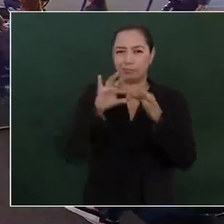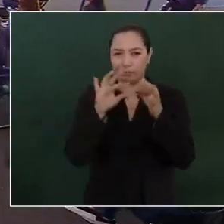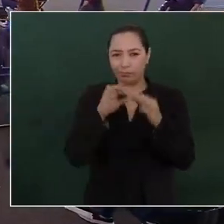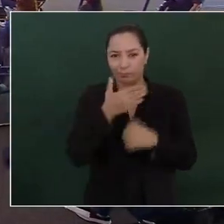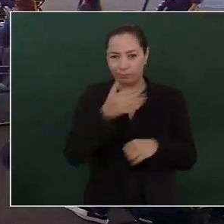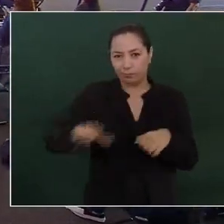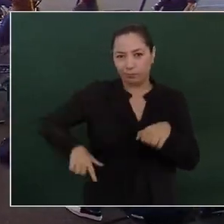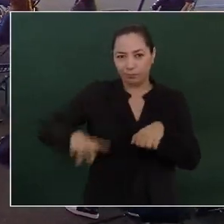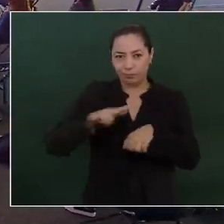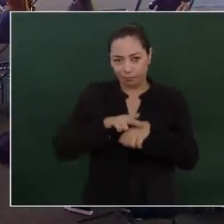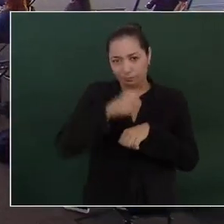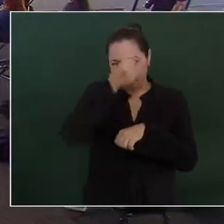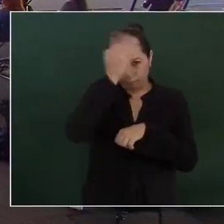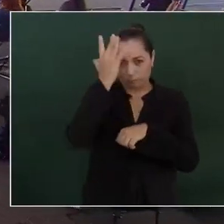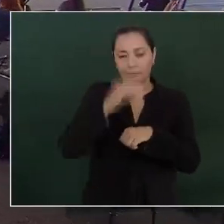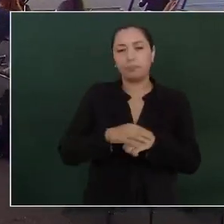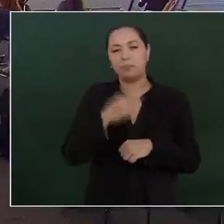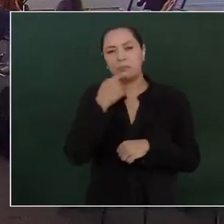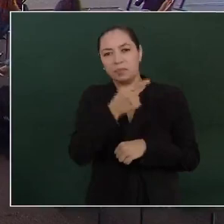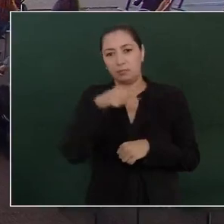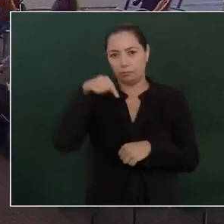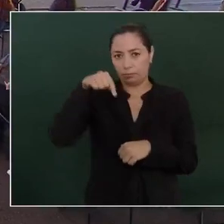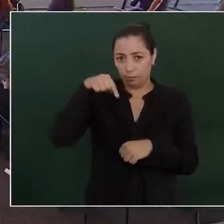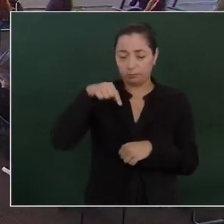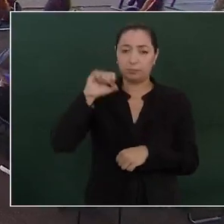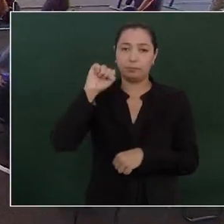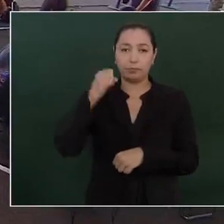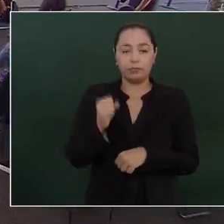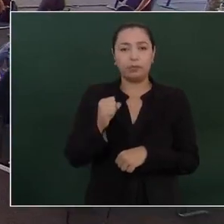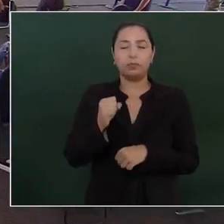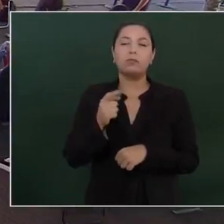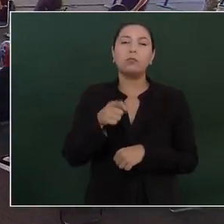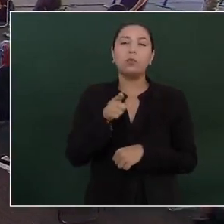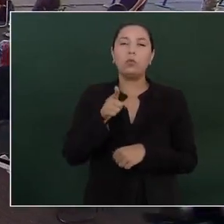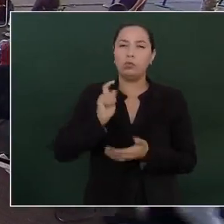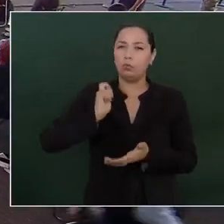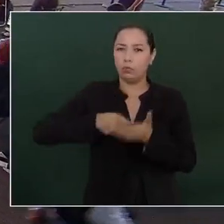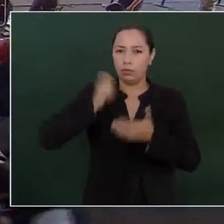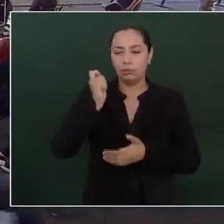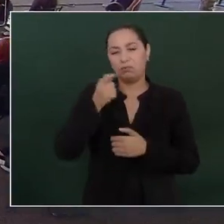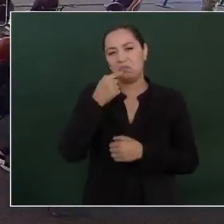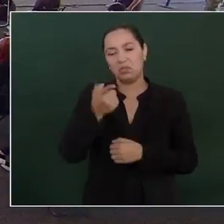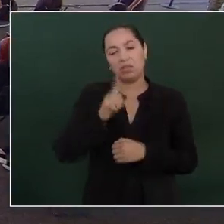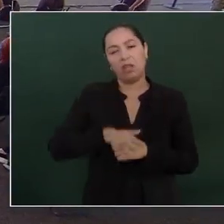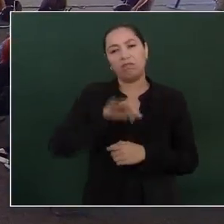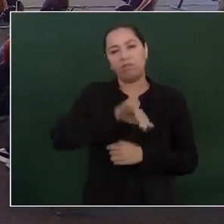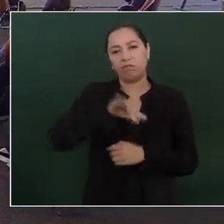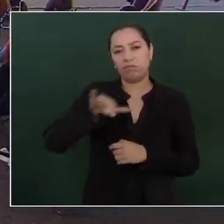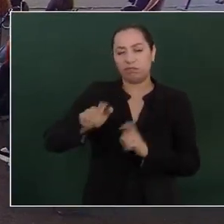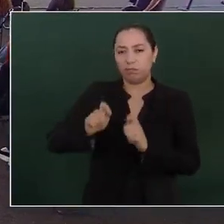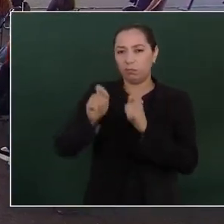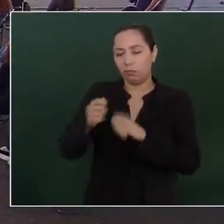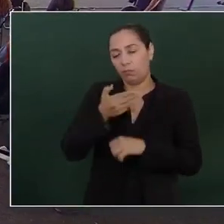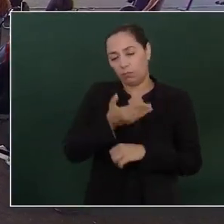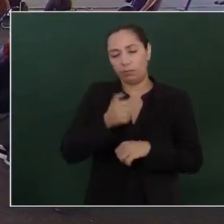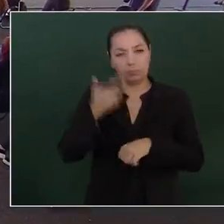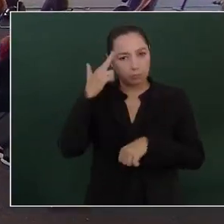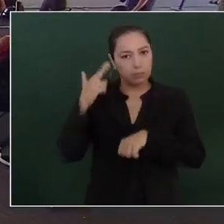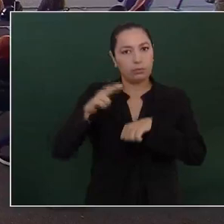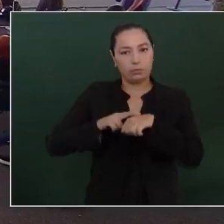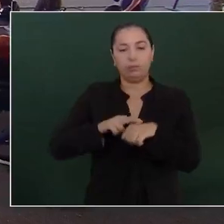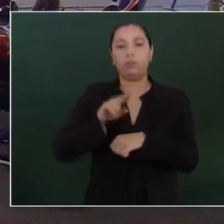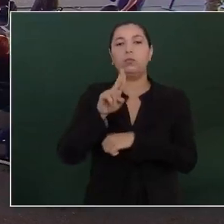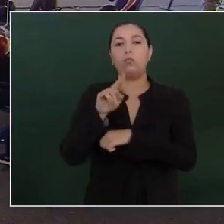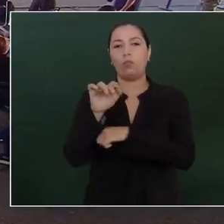gobernador Rubén Rocha Moya, pues aquí en Sinaloa un juez separó como medida cautelar al rector, quien era rector de la